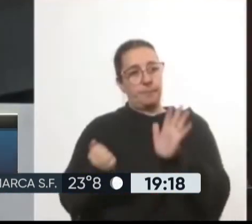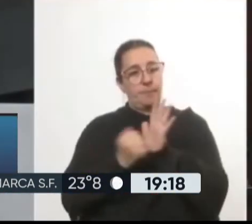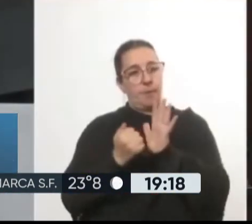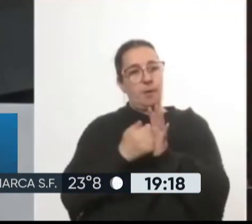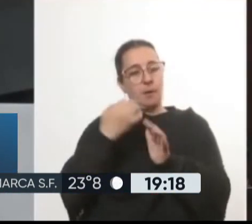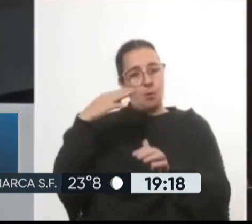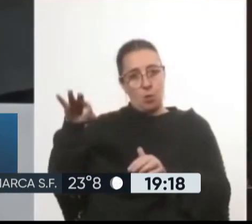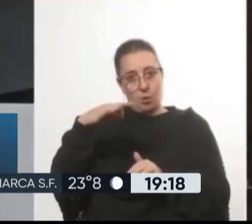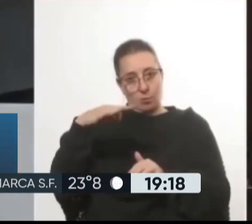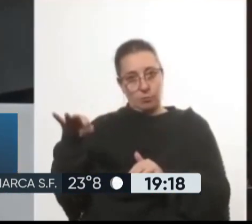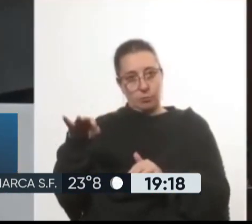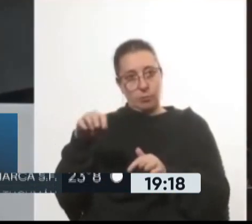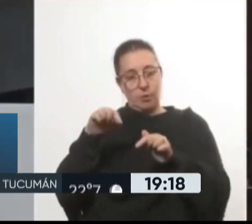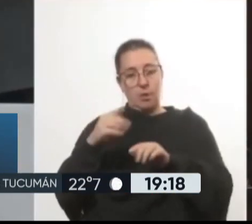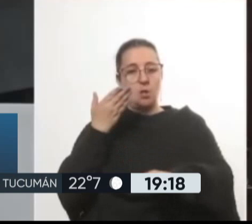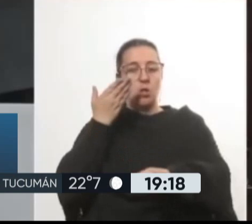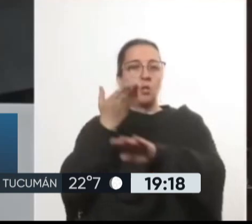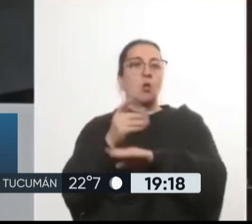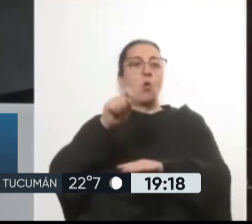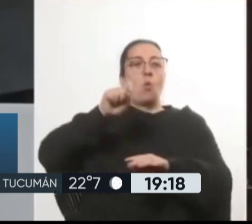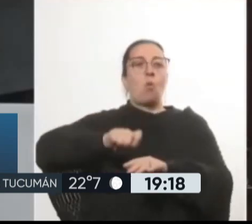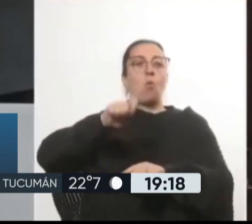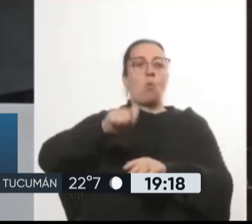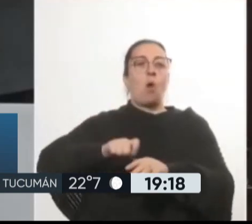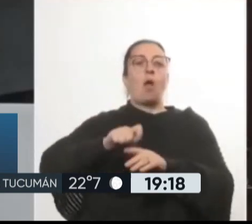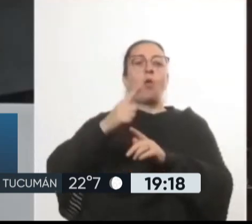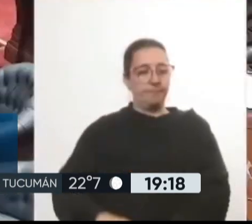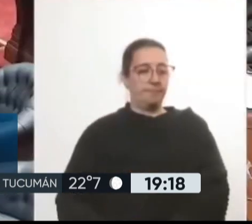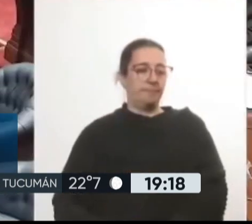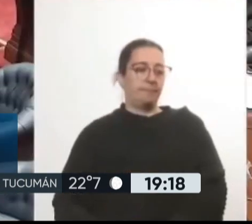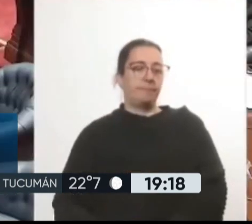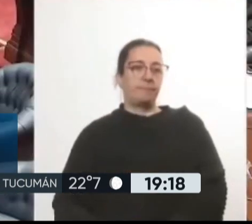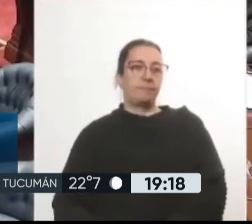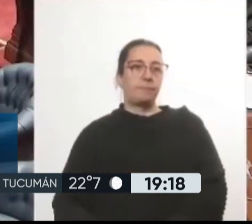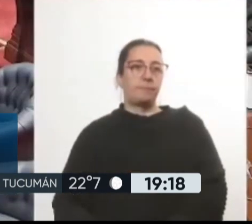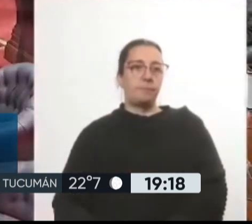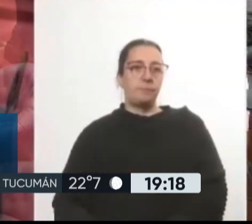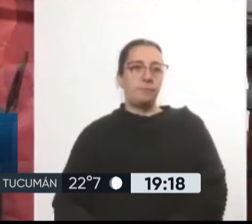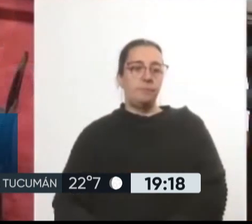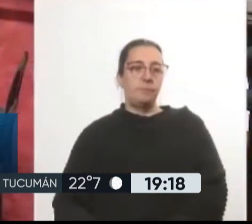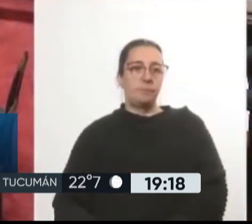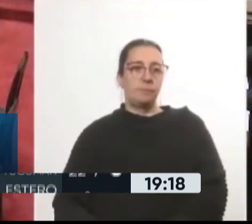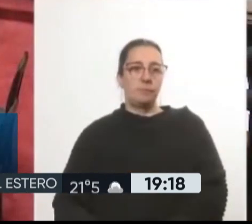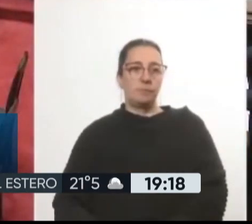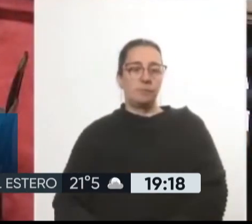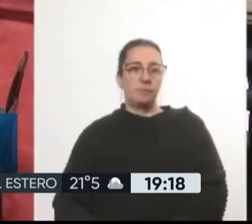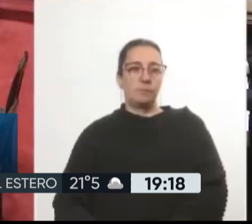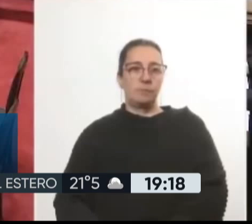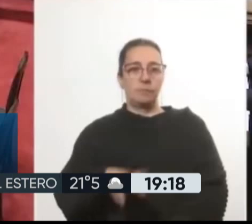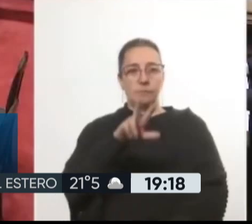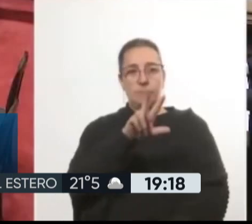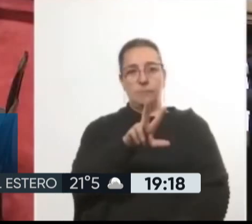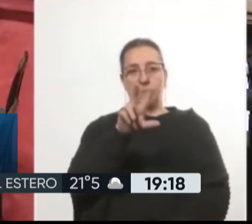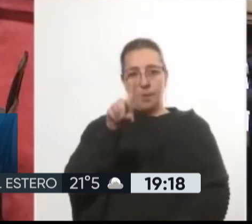Uruguay. Un senador acusado de abuso infantil. El Congreso dejó sin fueros a Gustavo Penades, legislador